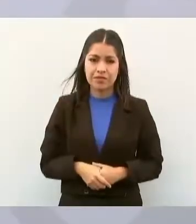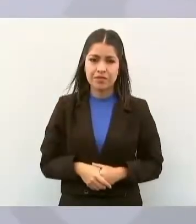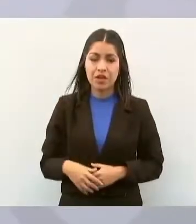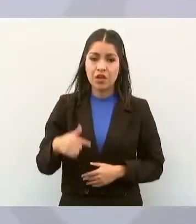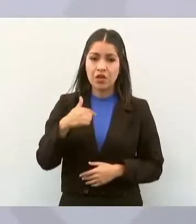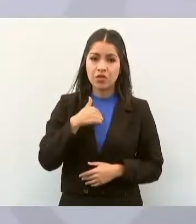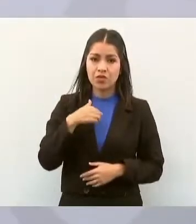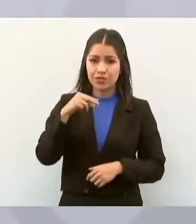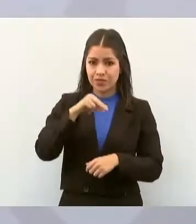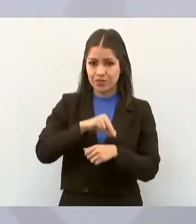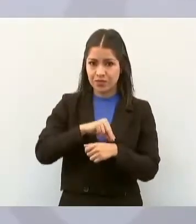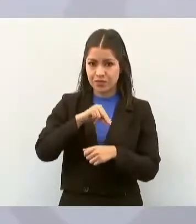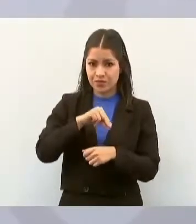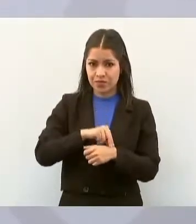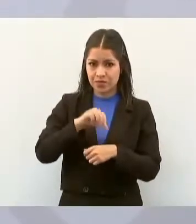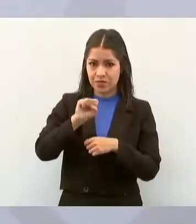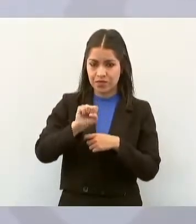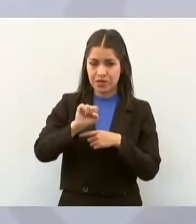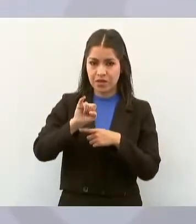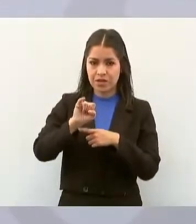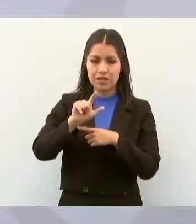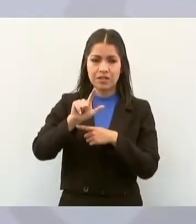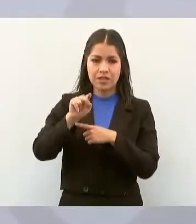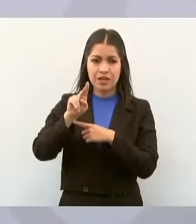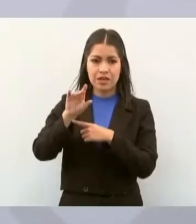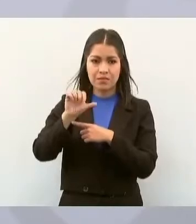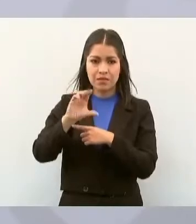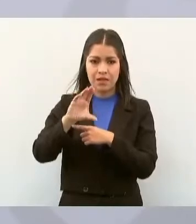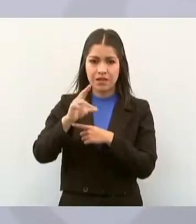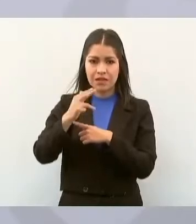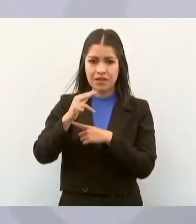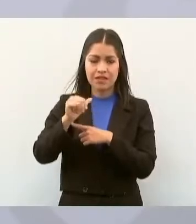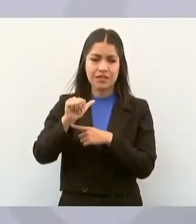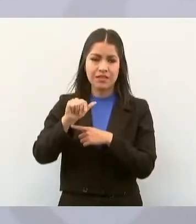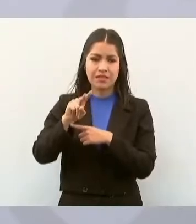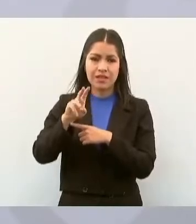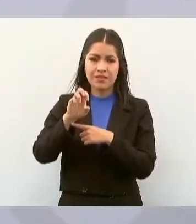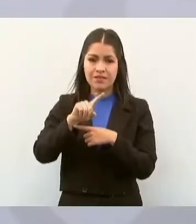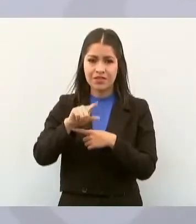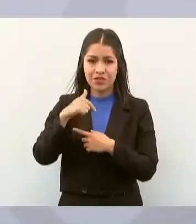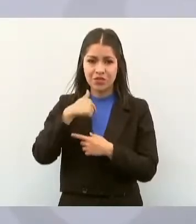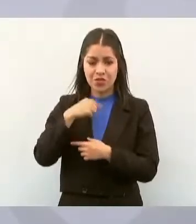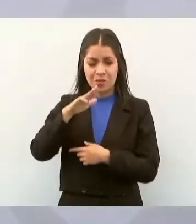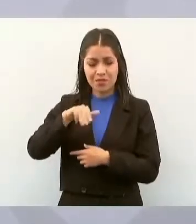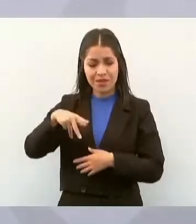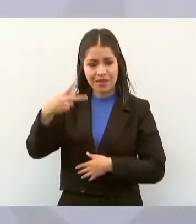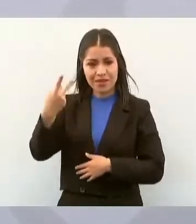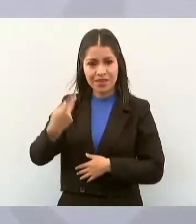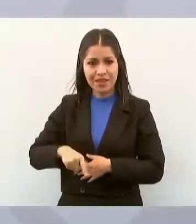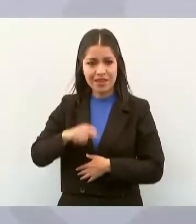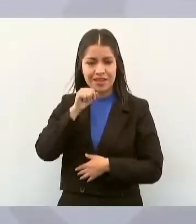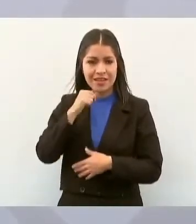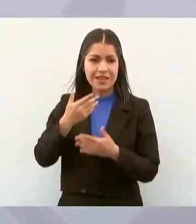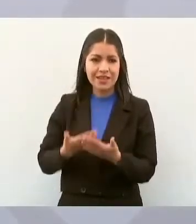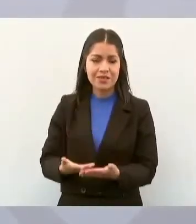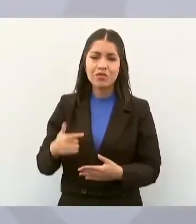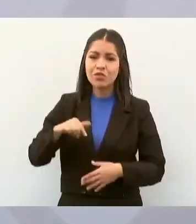Soy la doctora Silvia Chávez Gallegos, michoacana y orgullosamente